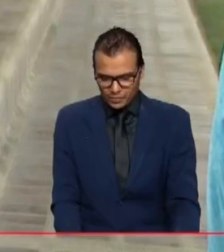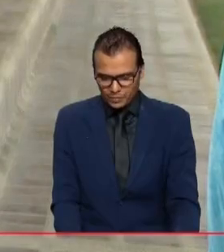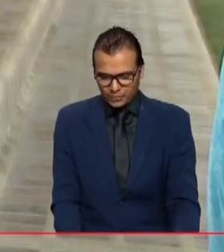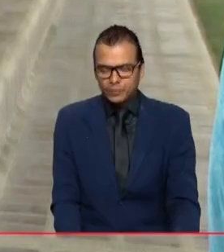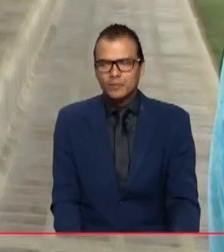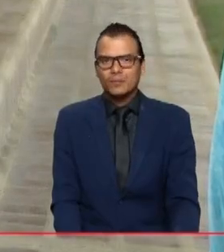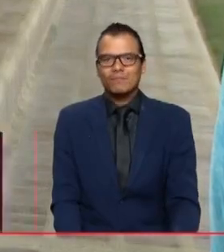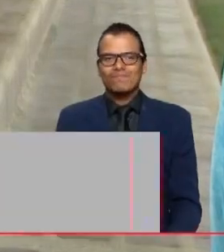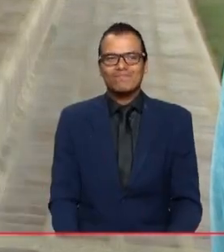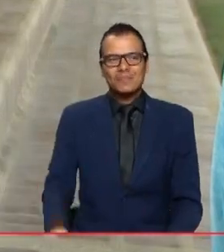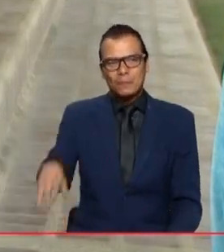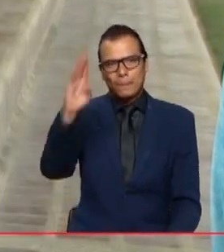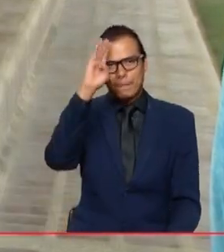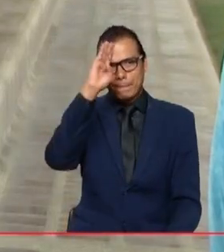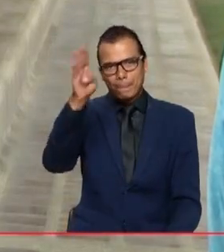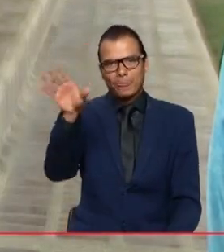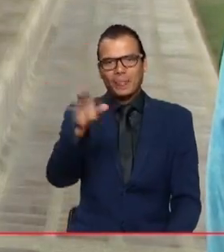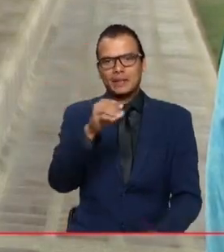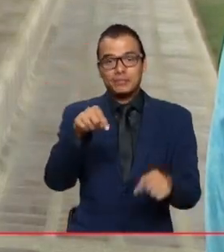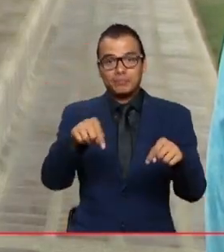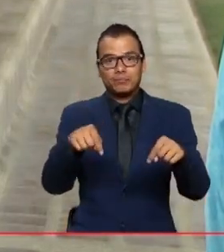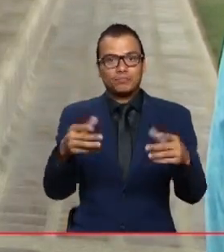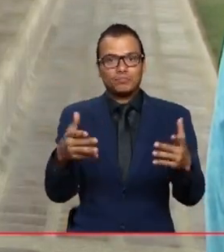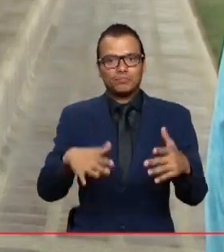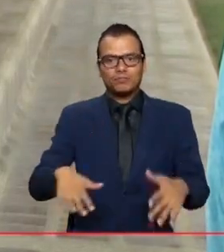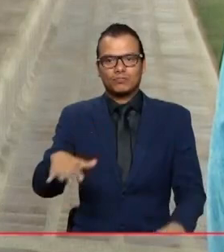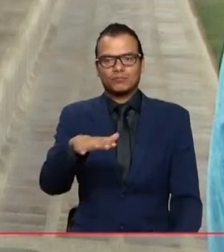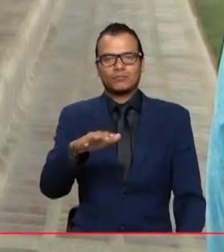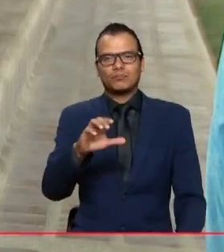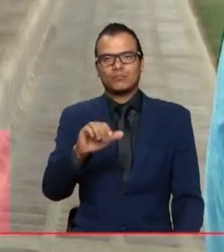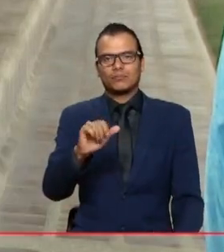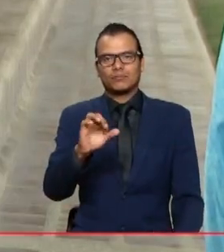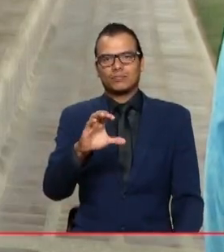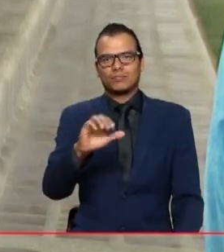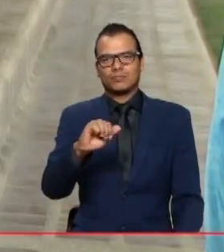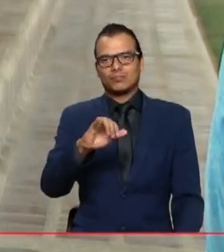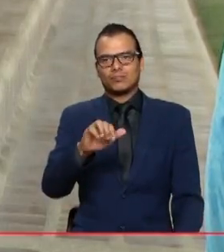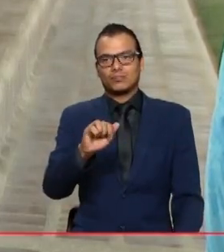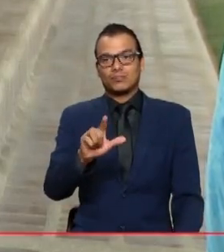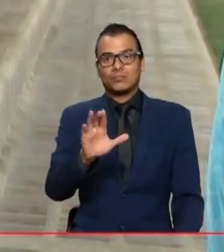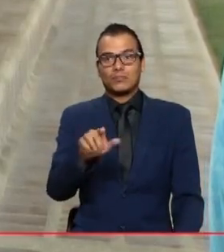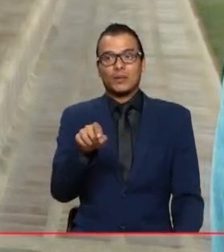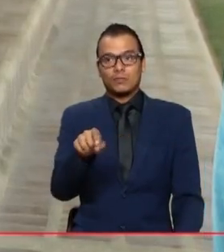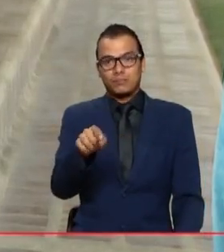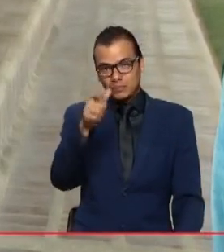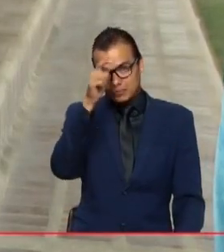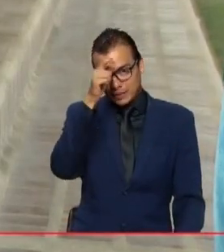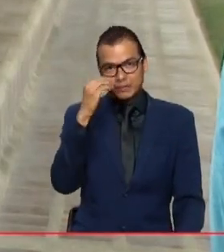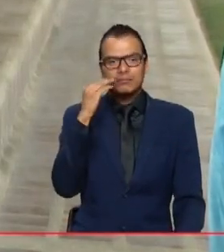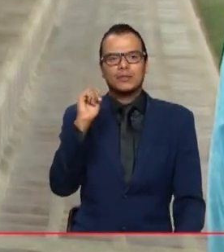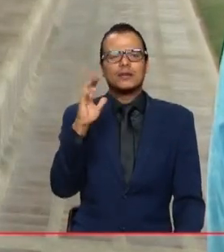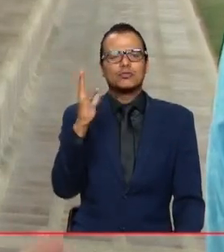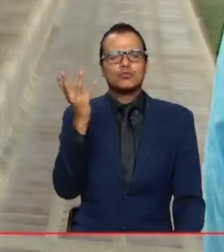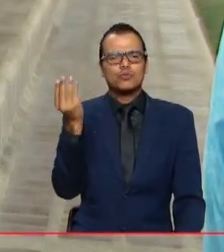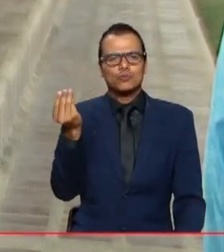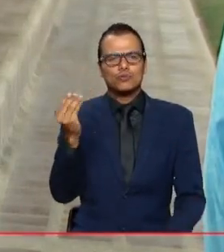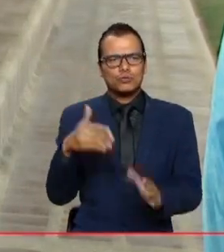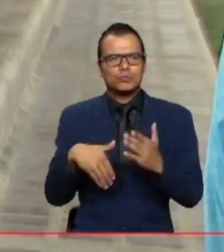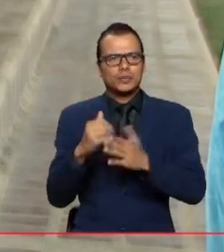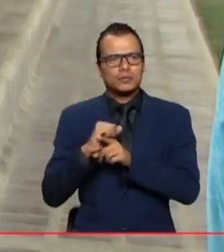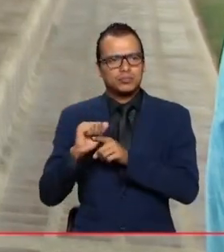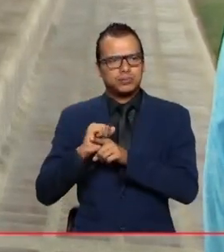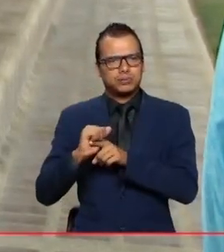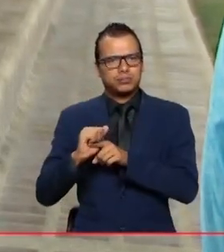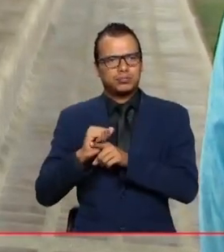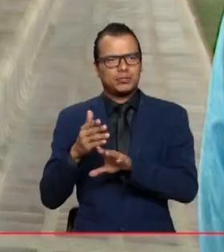Hola, así es, yo me encuentro aquí en Cascajal, en el sitio de entrenamiento donde el América de Cali Femenino está realizando la pretemporada, y me